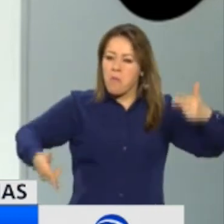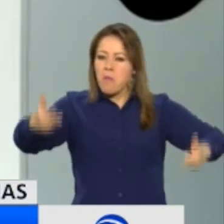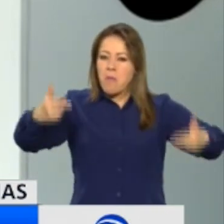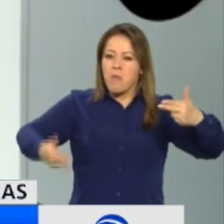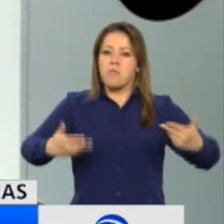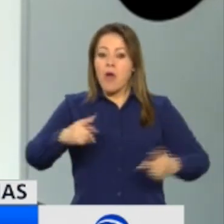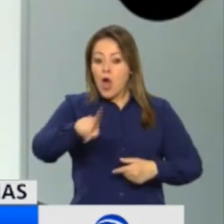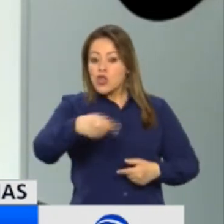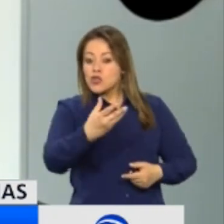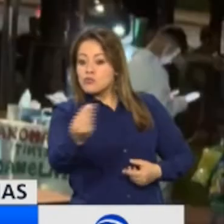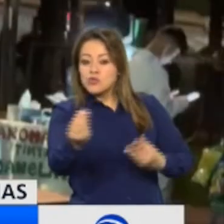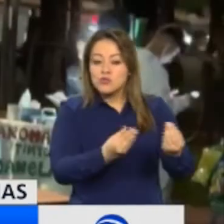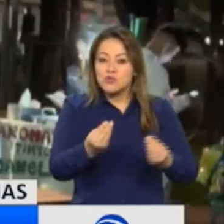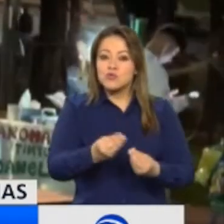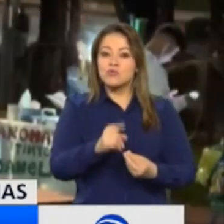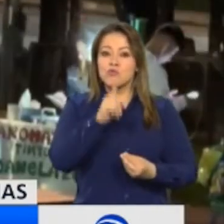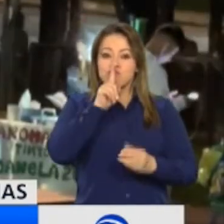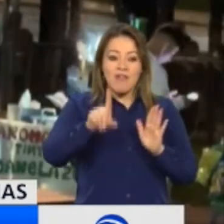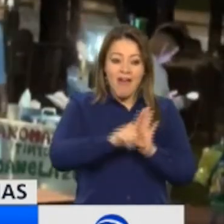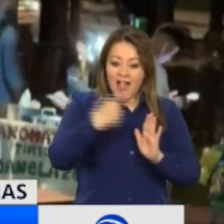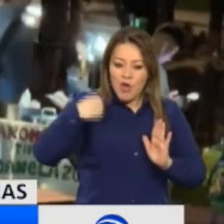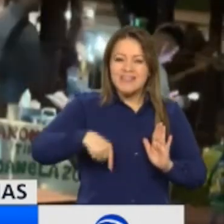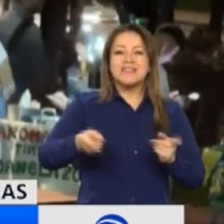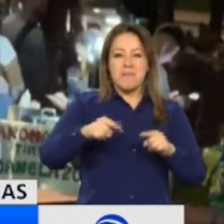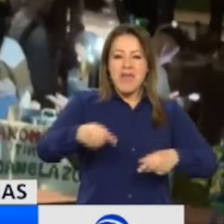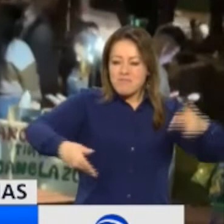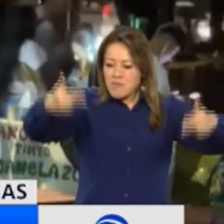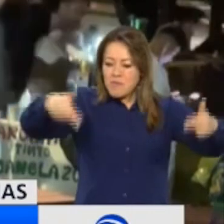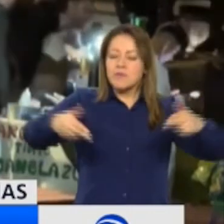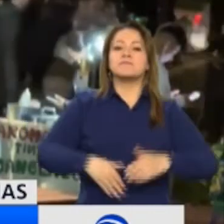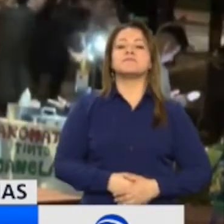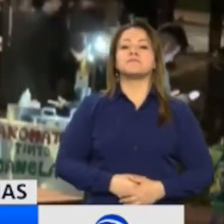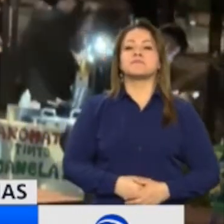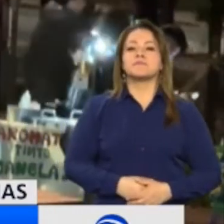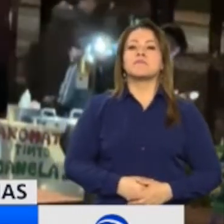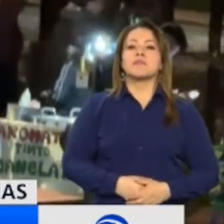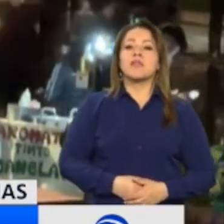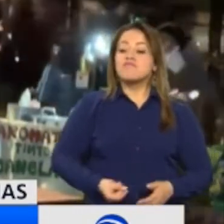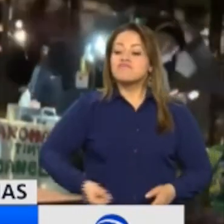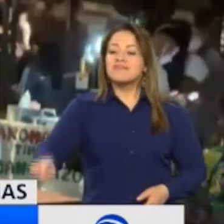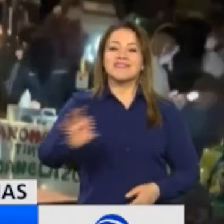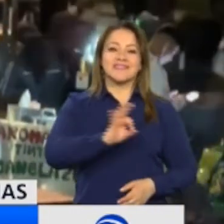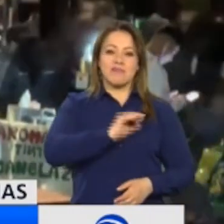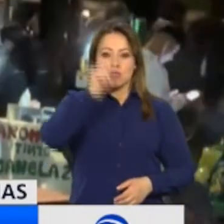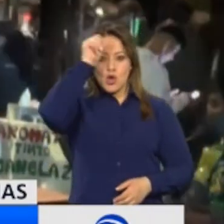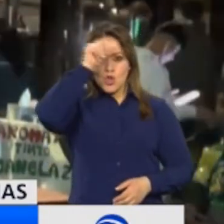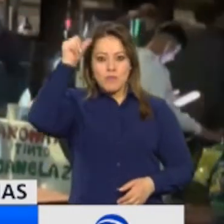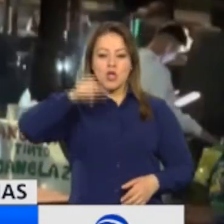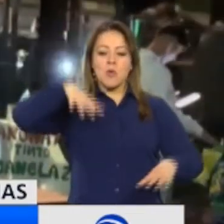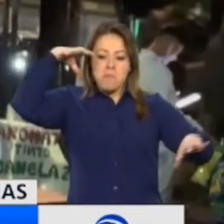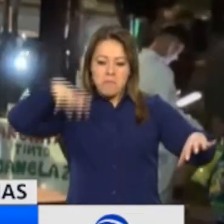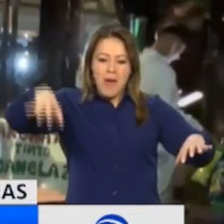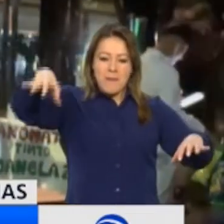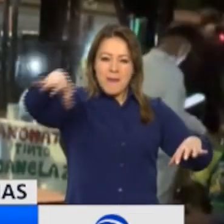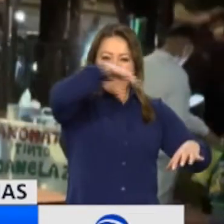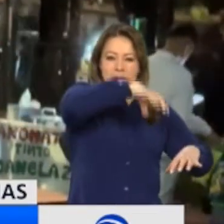grupos armados ilegales. Los operativos se estarán realizando durante todo este fin de semana en las diferentes comunas con